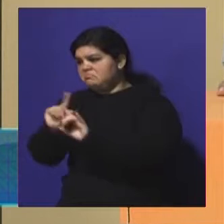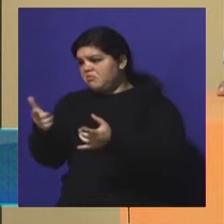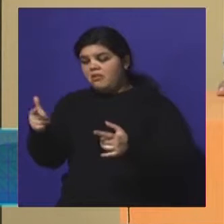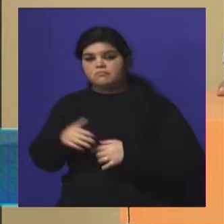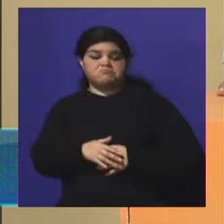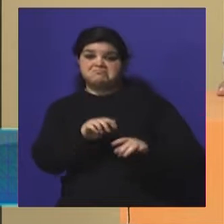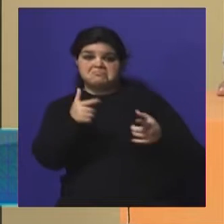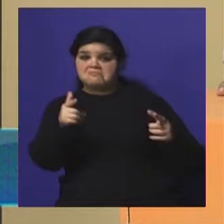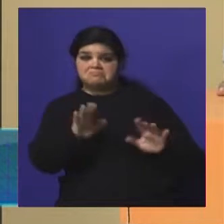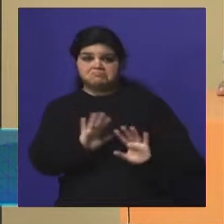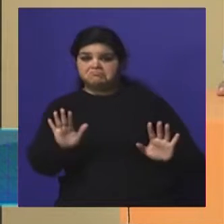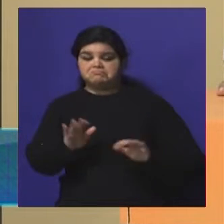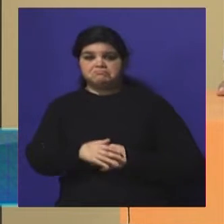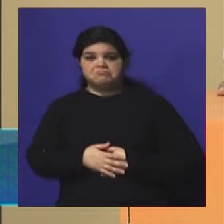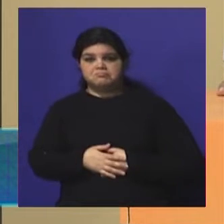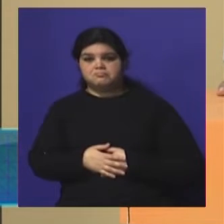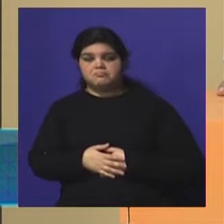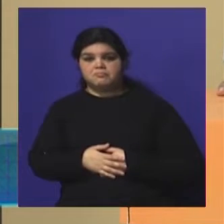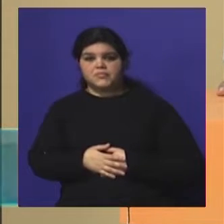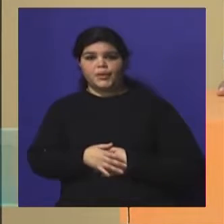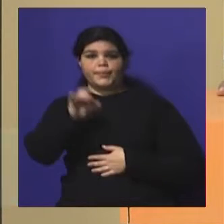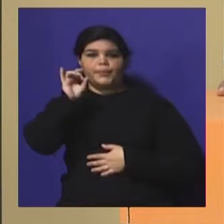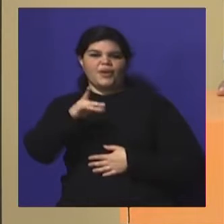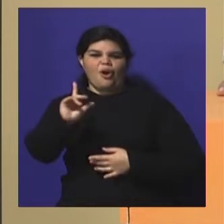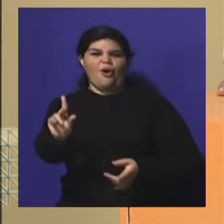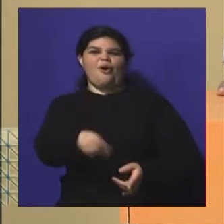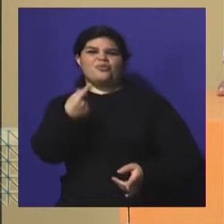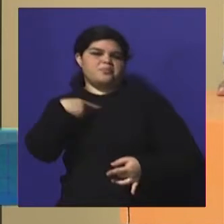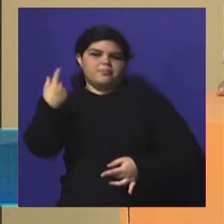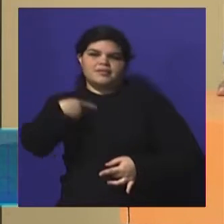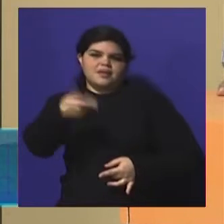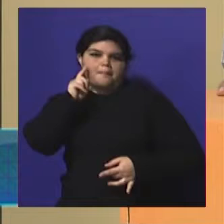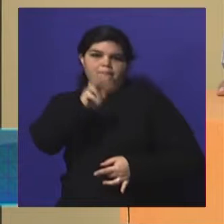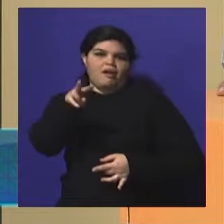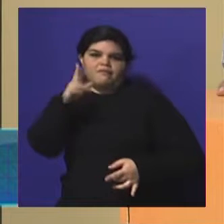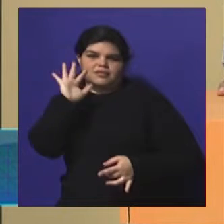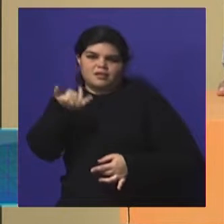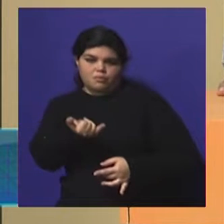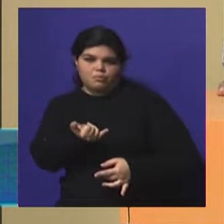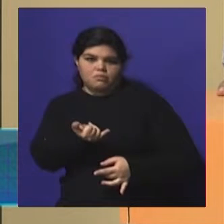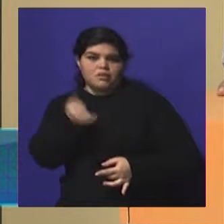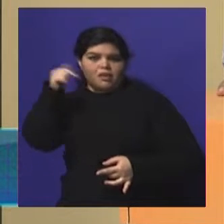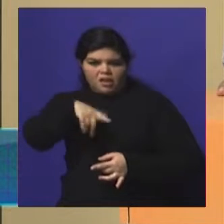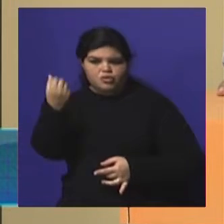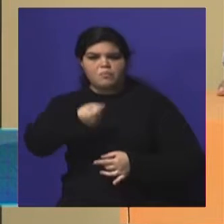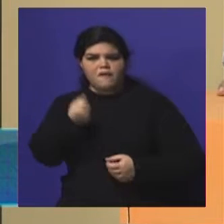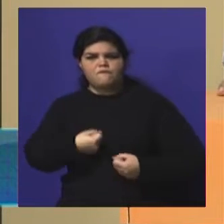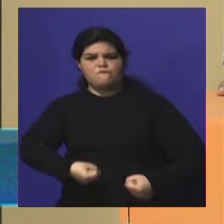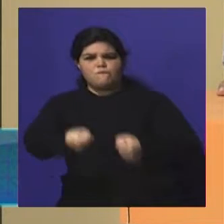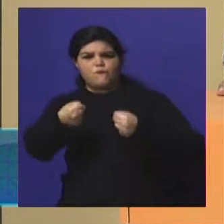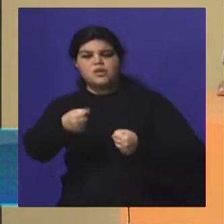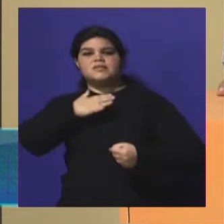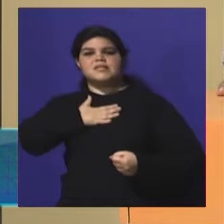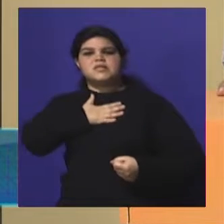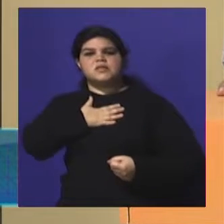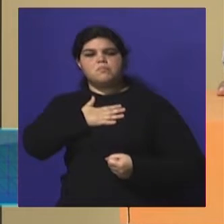militancia de la militancia que estábamos acostumbrados a ver. Y creo que esto potenció más ese sentimiento de